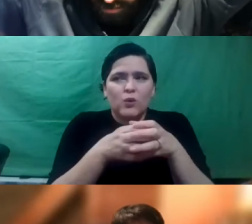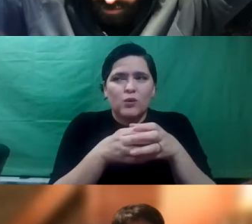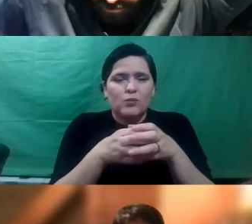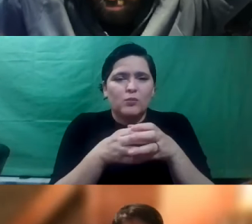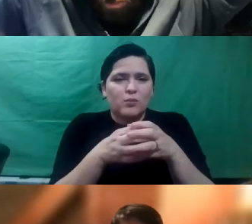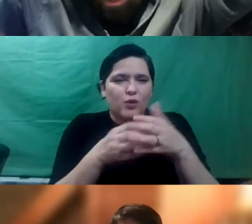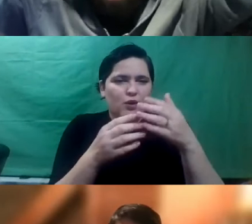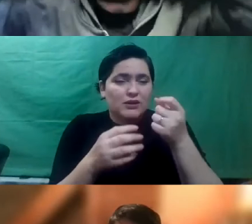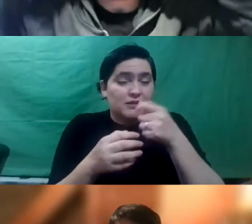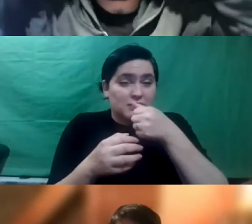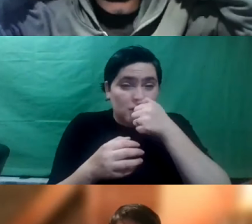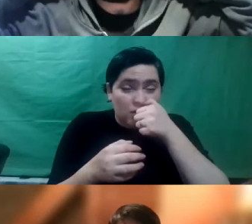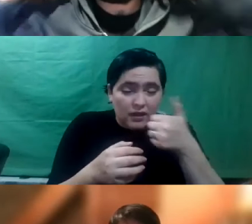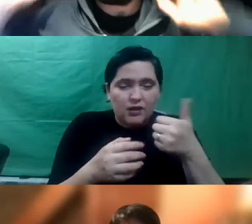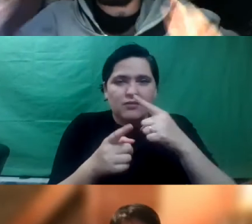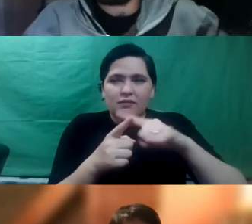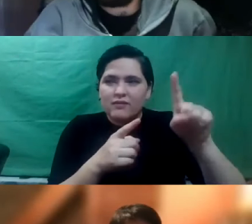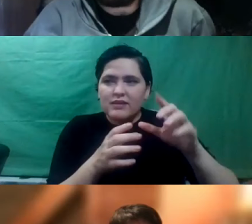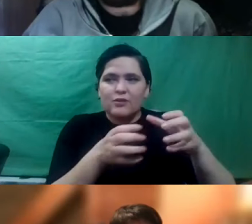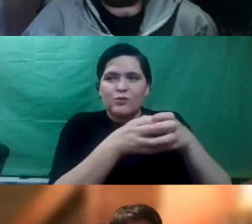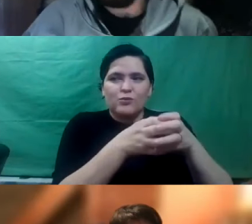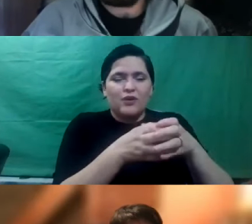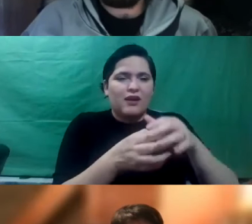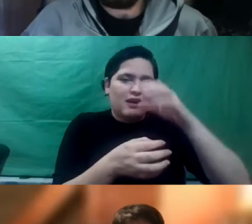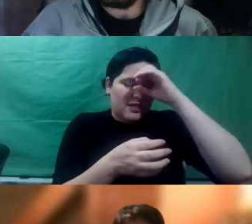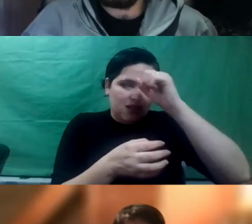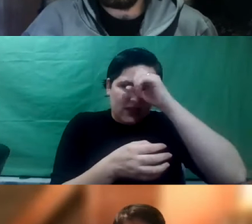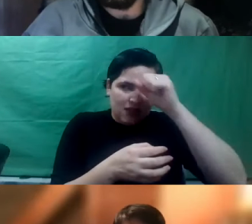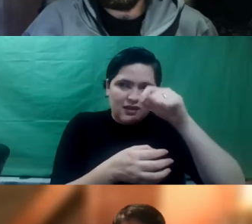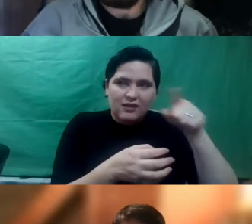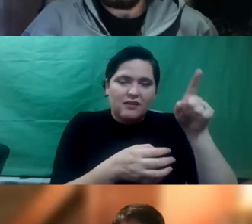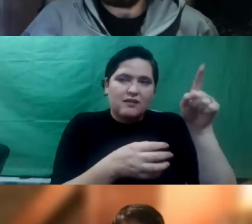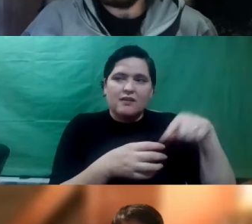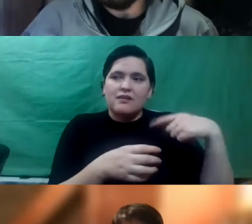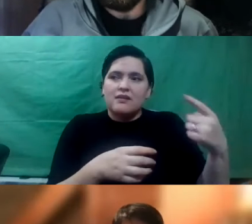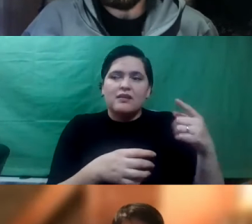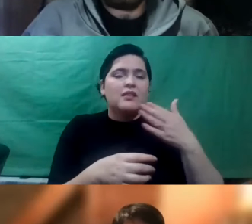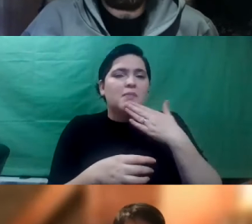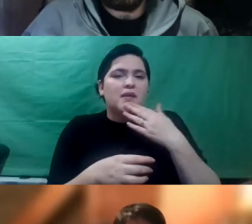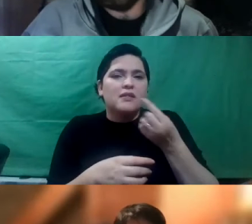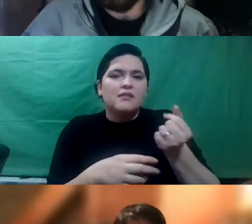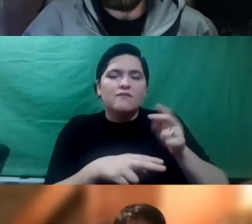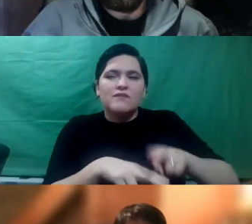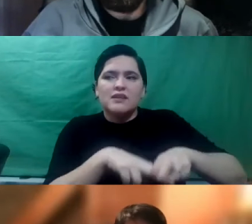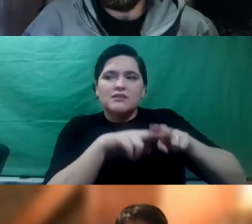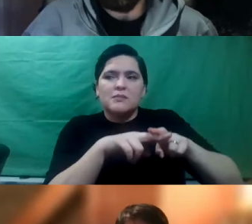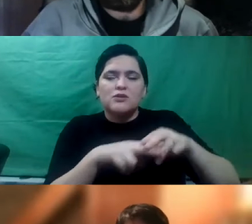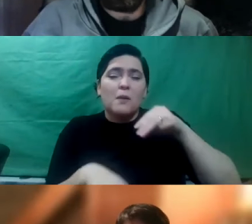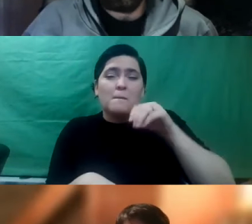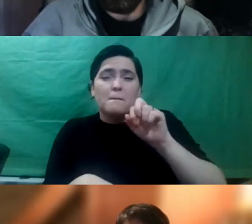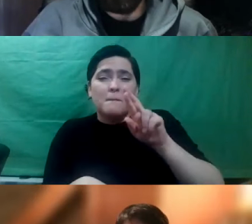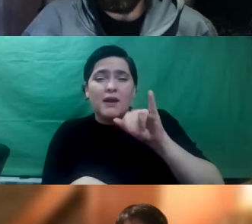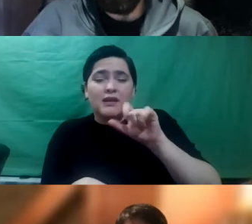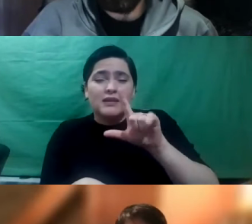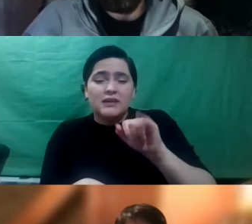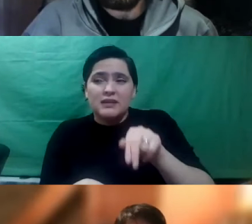y de complejidad, en Argentina, eso de Suchi, su laboratorio, y a los financiamientos, tanto el de Marilyn como el mío también, que es la beca de